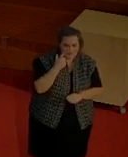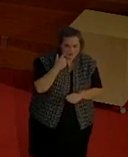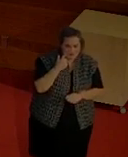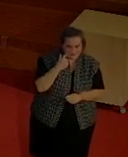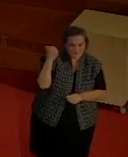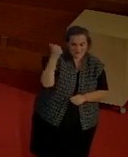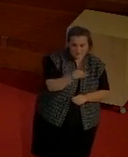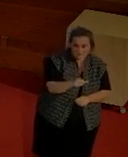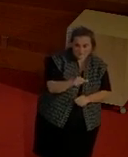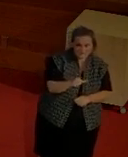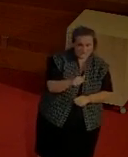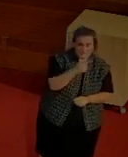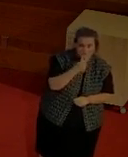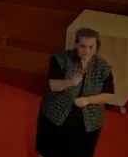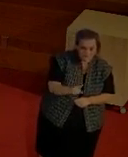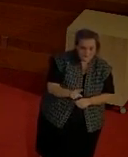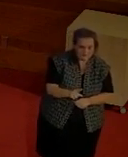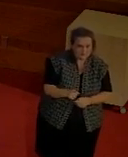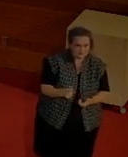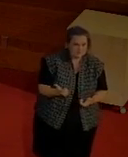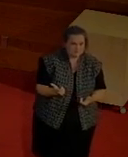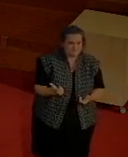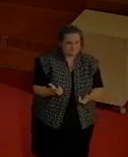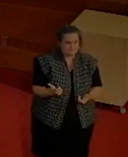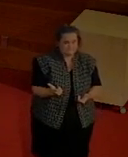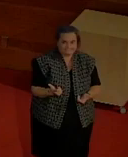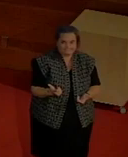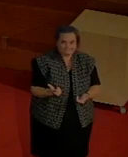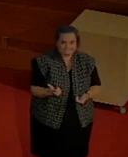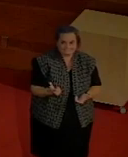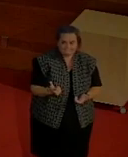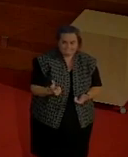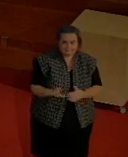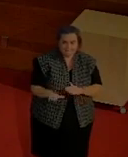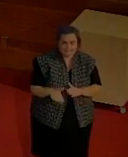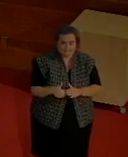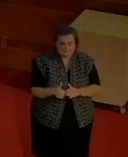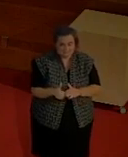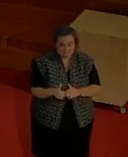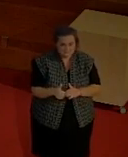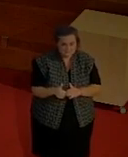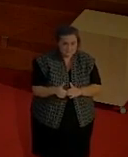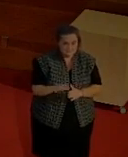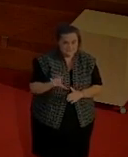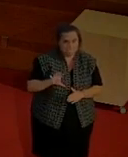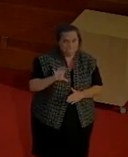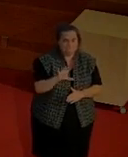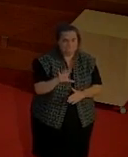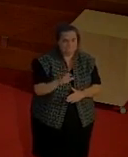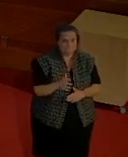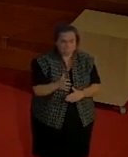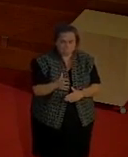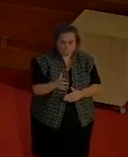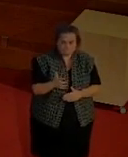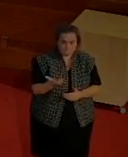varones que no lo tienen tan fácil hasta el hecho de que el soen el país cuando lo que viene